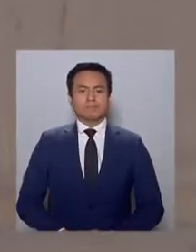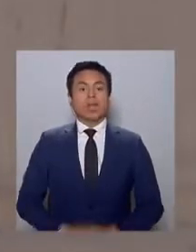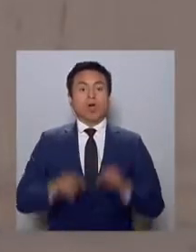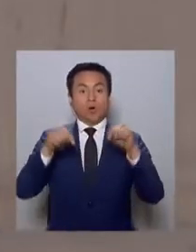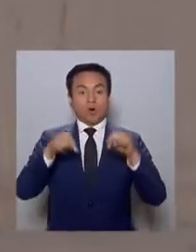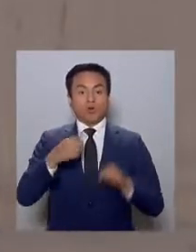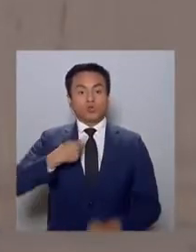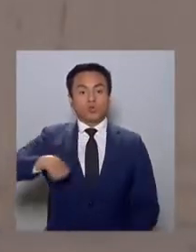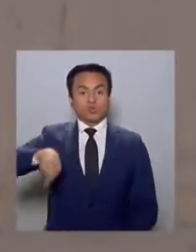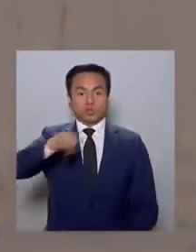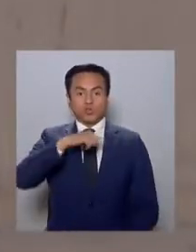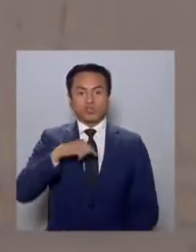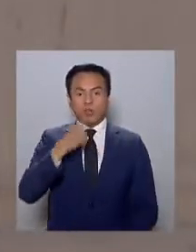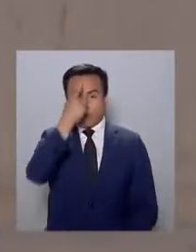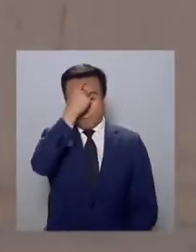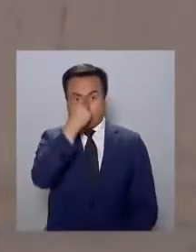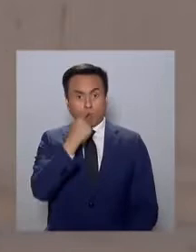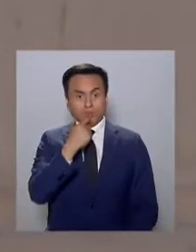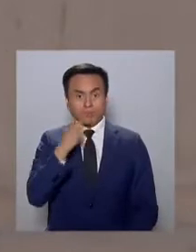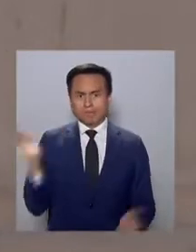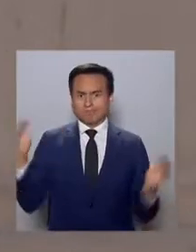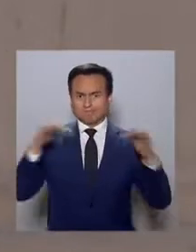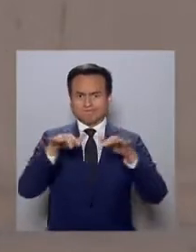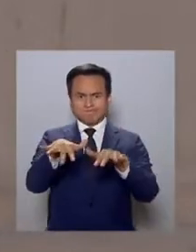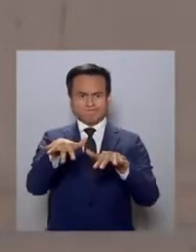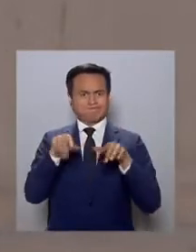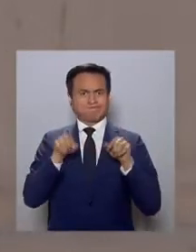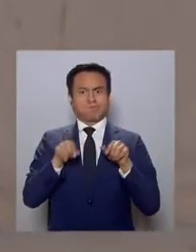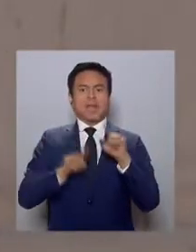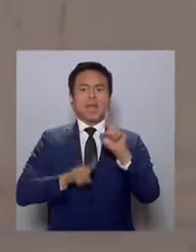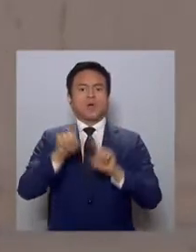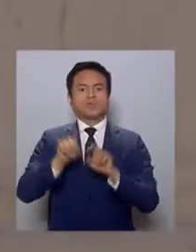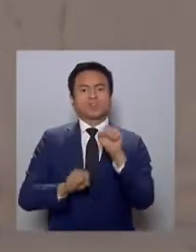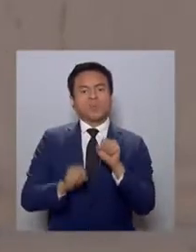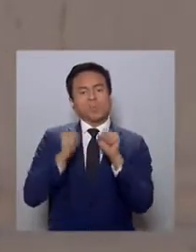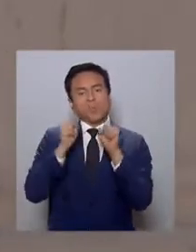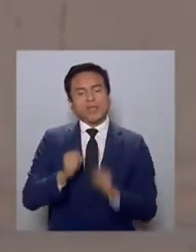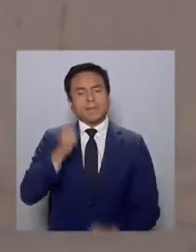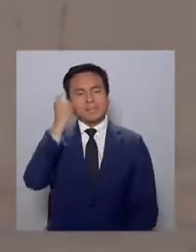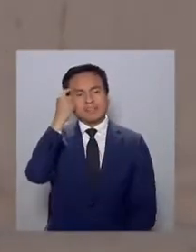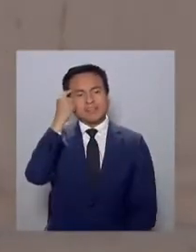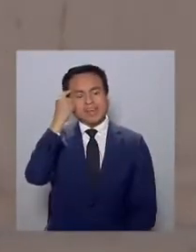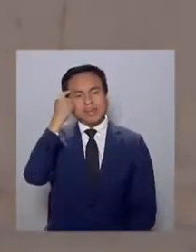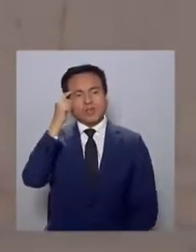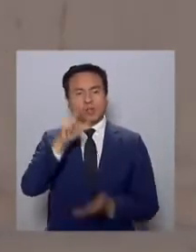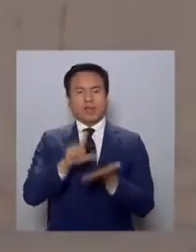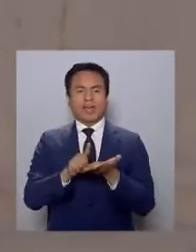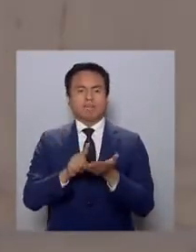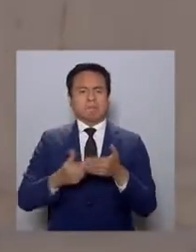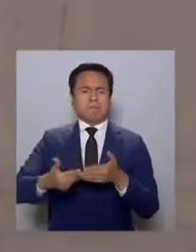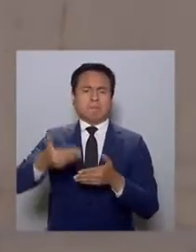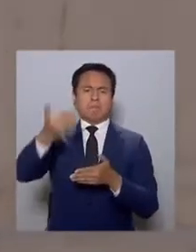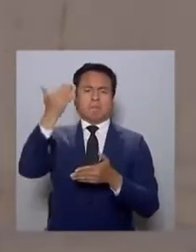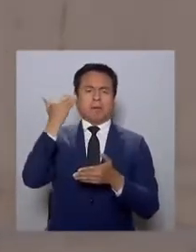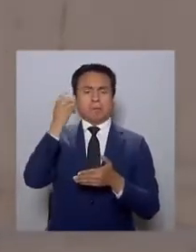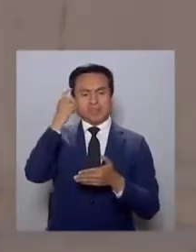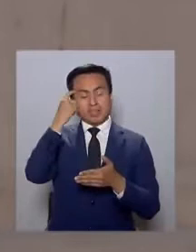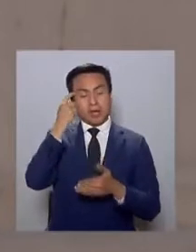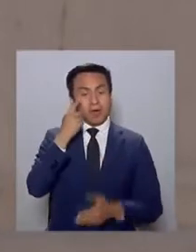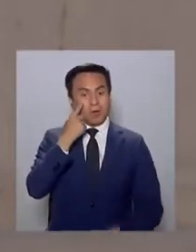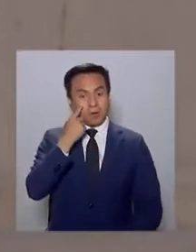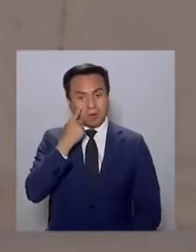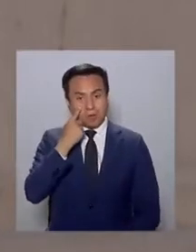Hoy estamos en el museo. Algunos podrían pensar que estamos en el pasado, pero